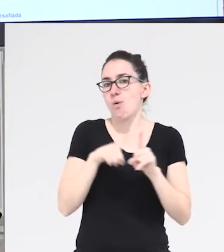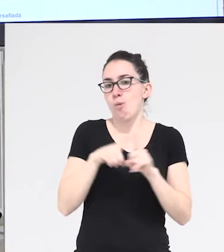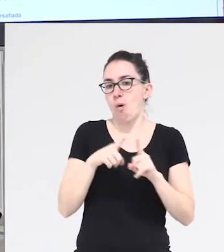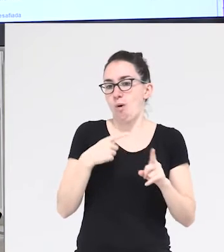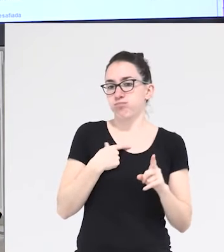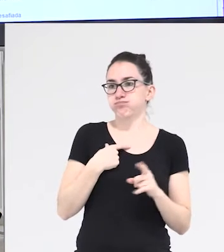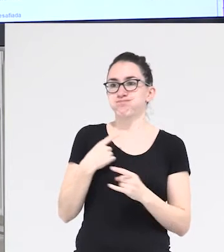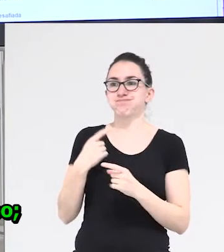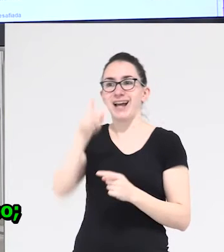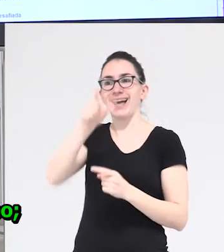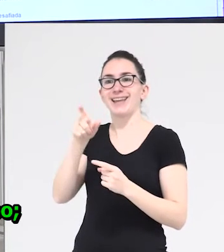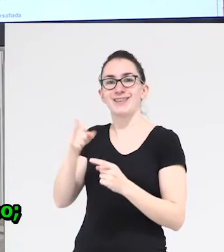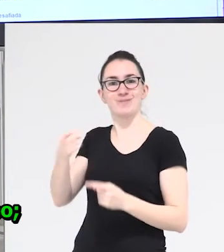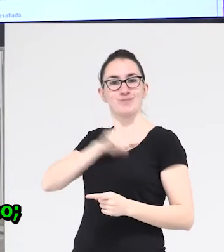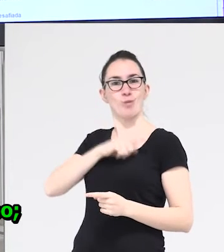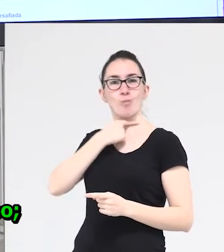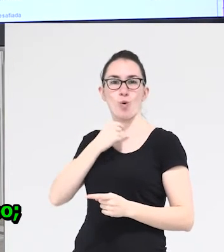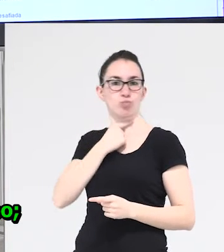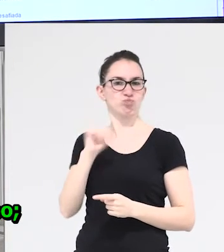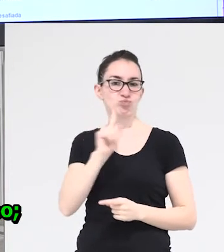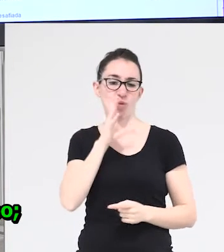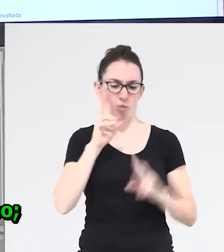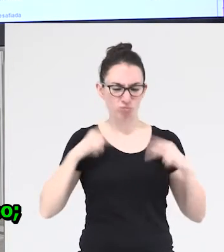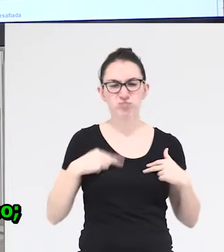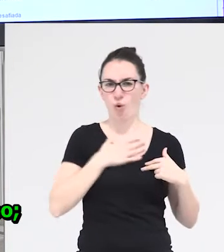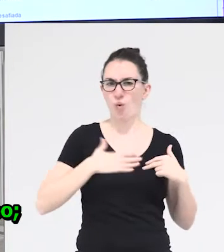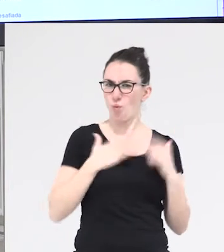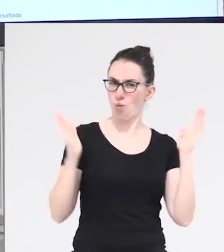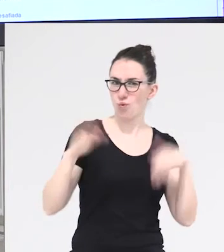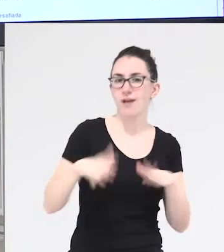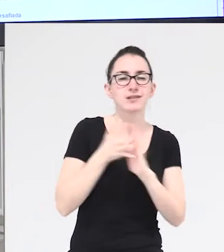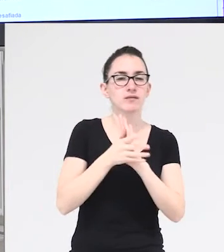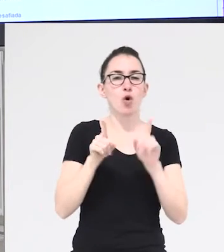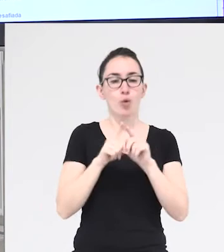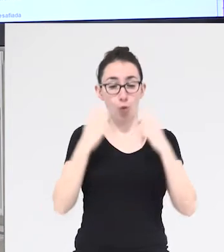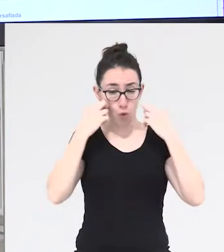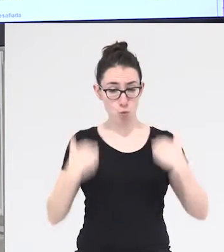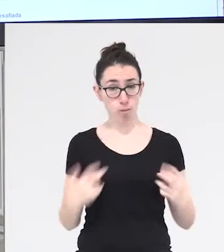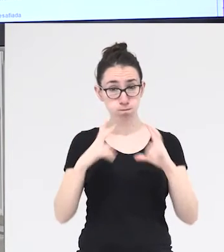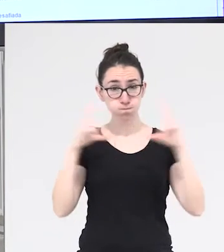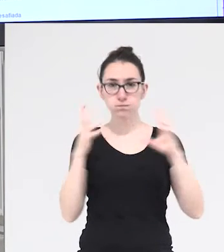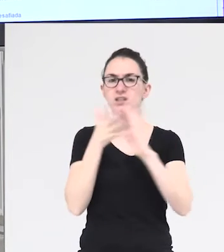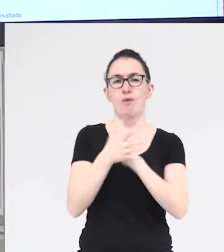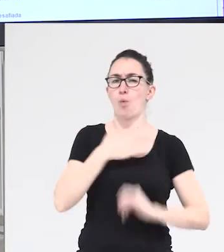de gustar, por ejemplo, de sentirse cómoda con su cuerpo. O sea, es un cuerpo que siempre va a estar generando esa incomodidad,